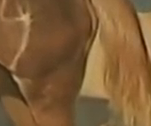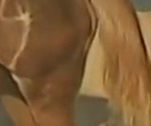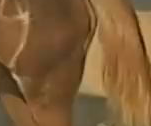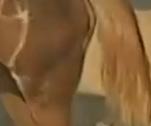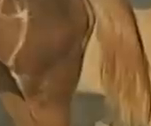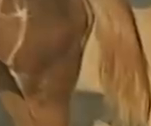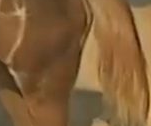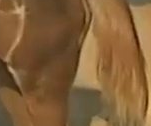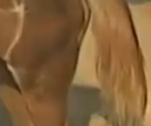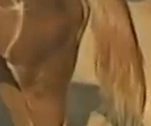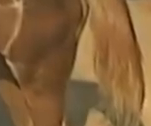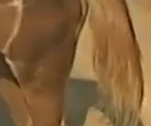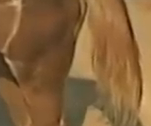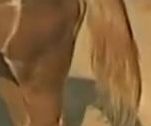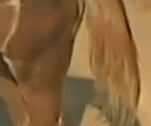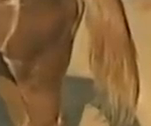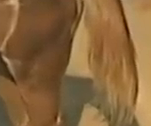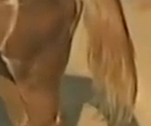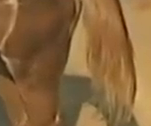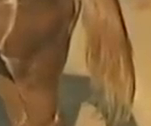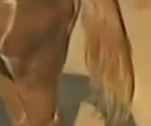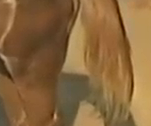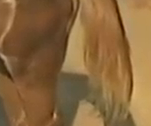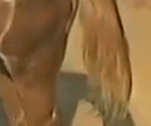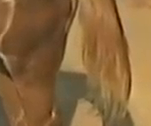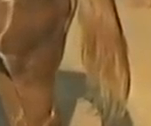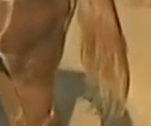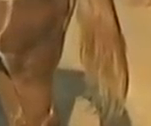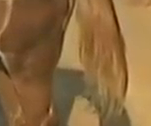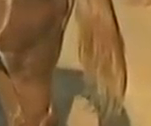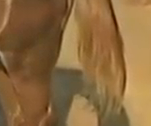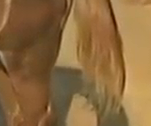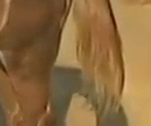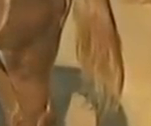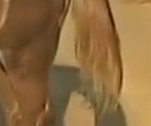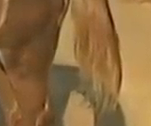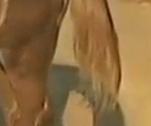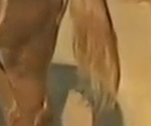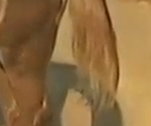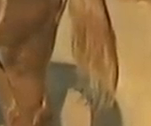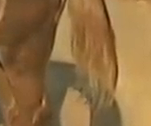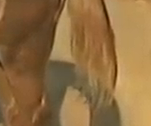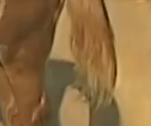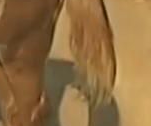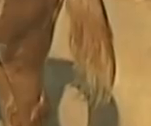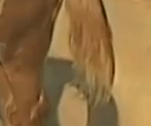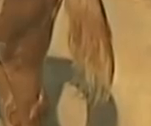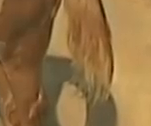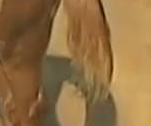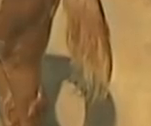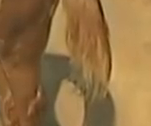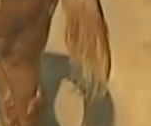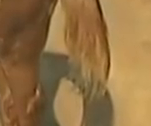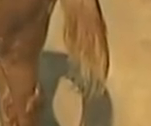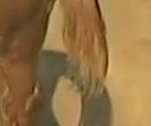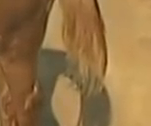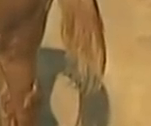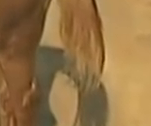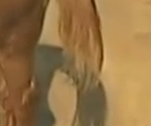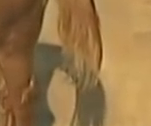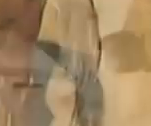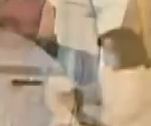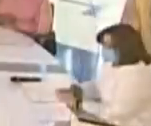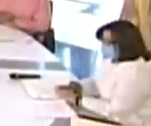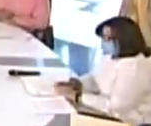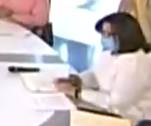Bogotá y desde Quito se había contratado a un grupo de sicarios para que lo siguieran en su camino de Quito a Bogotá, de